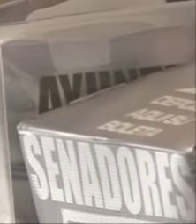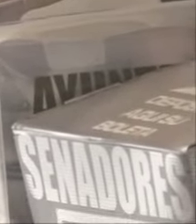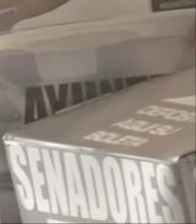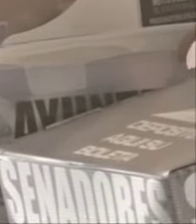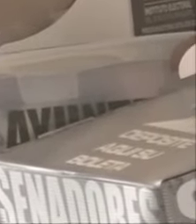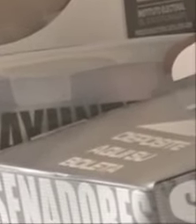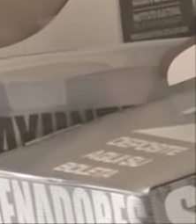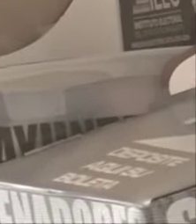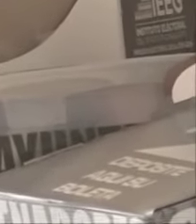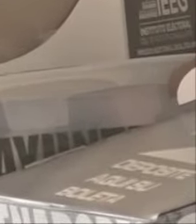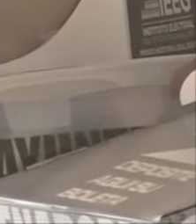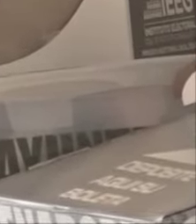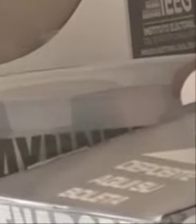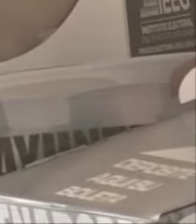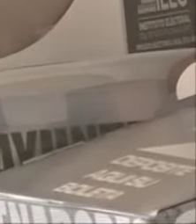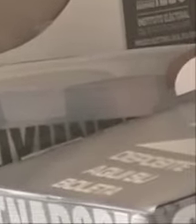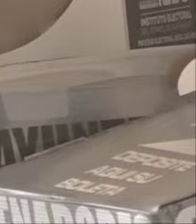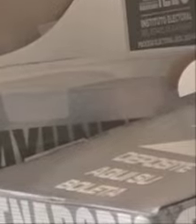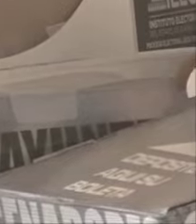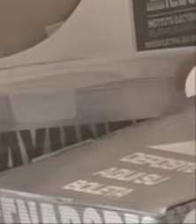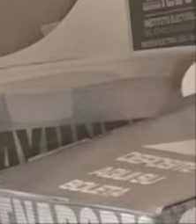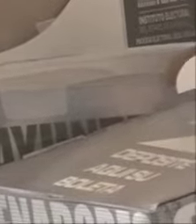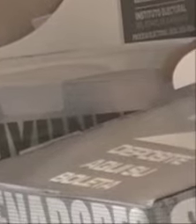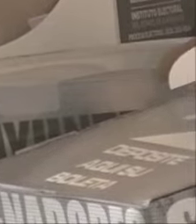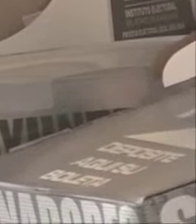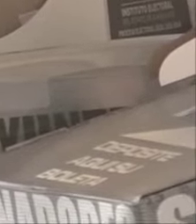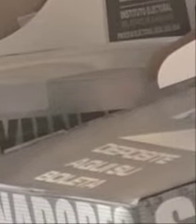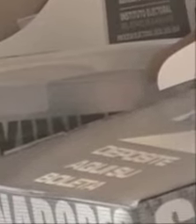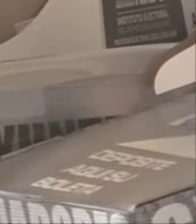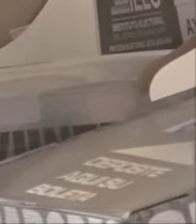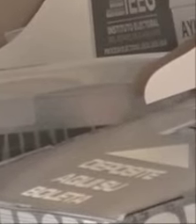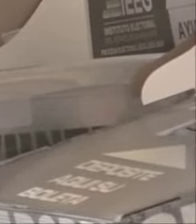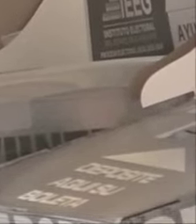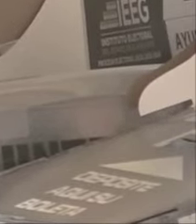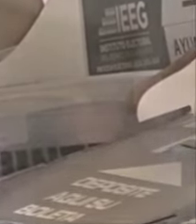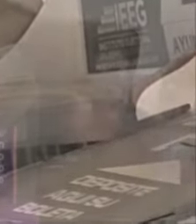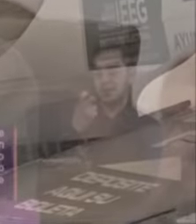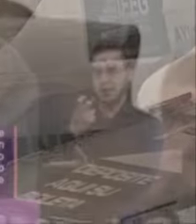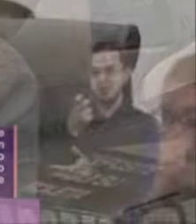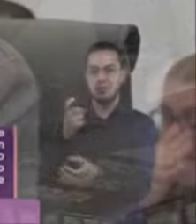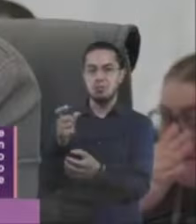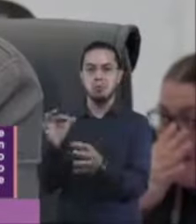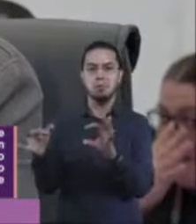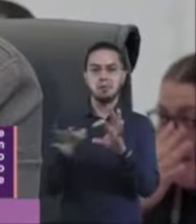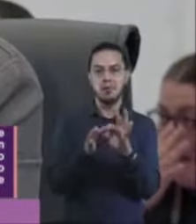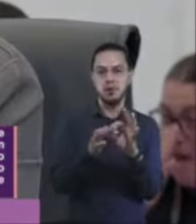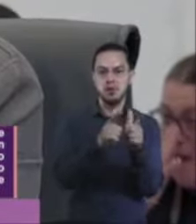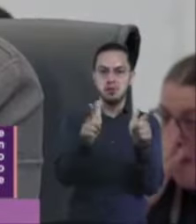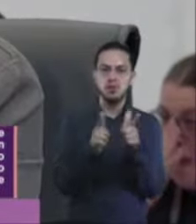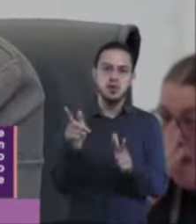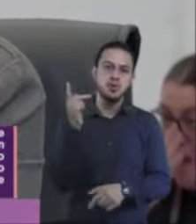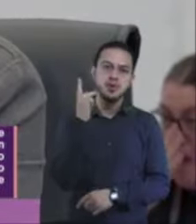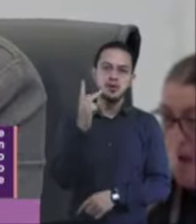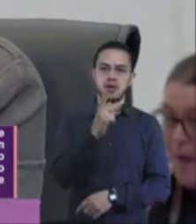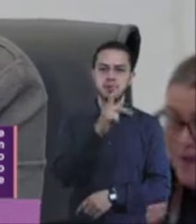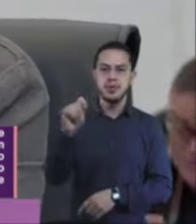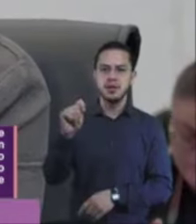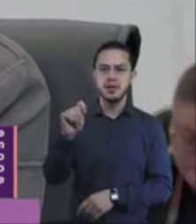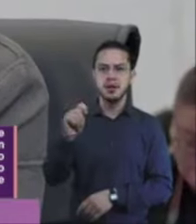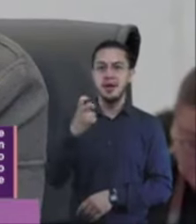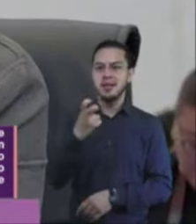de las siglas de El PT esto es relevante Porque si la militancia efectiva fuera instrumentada en este